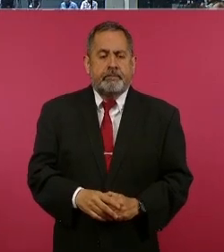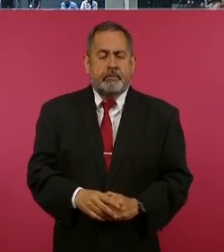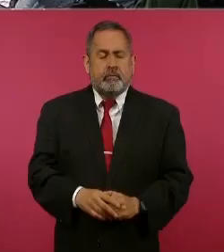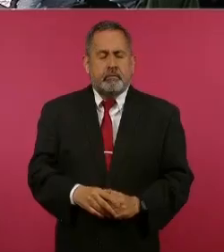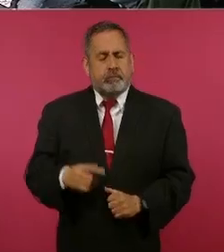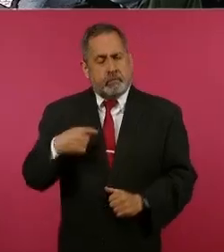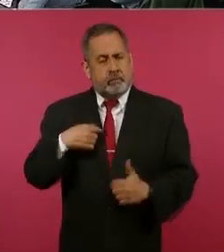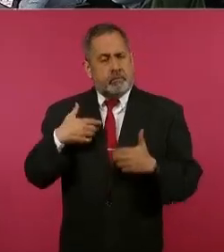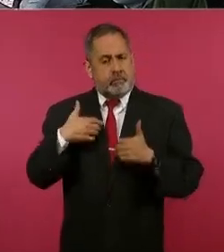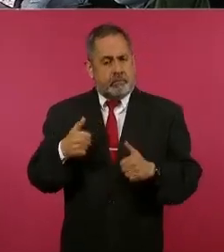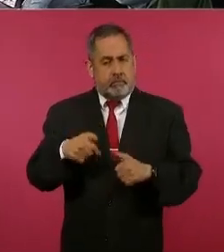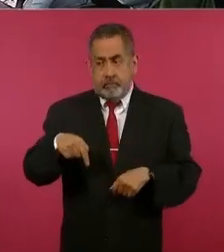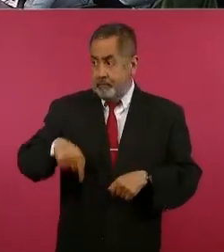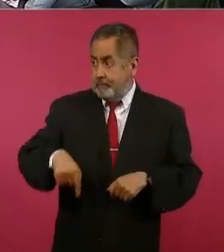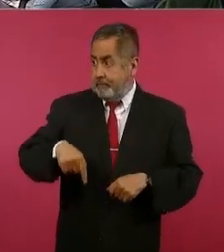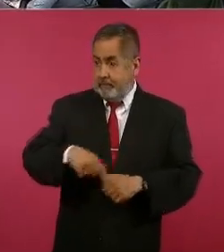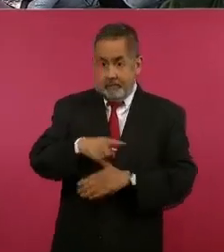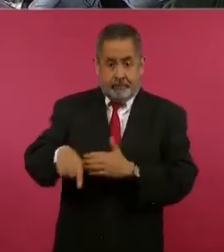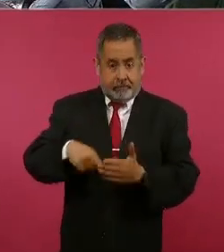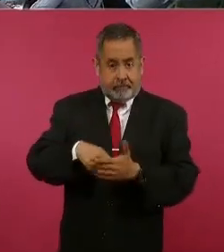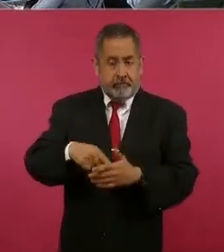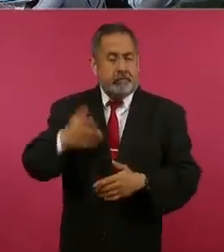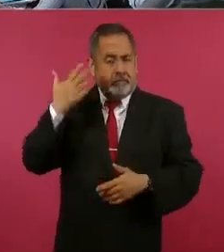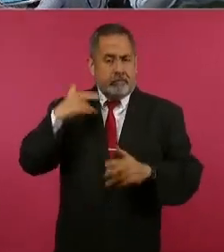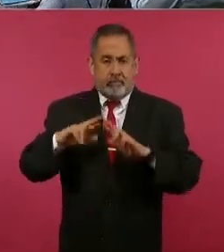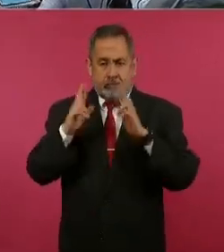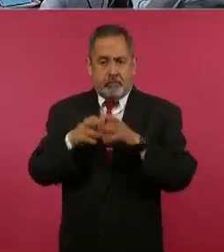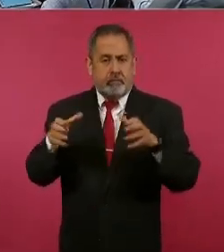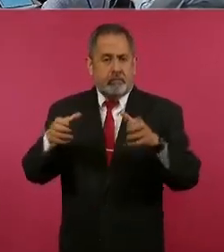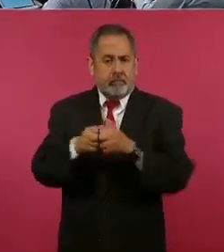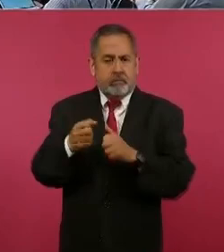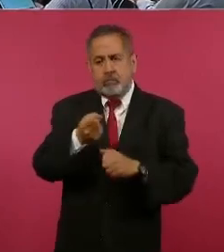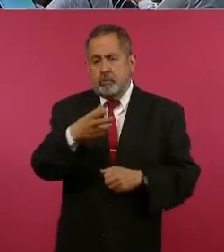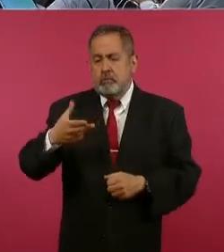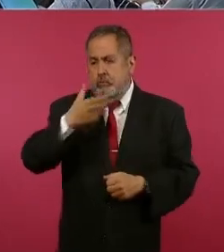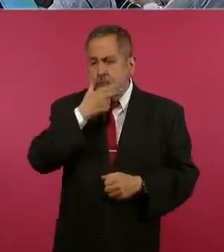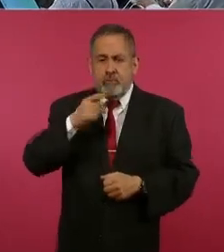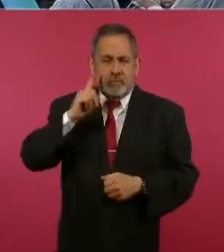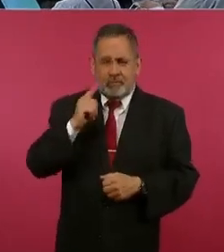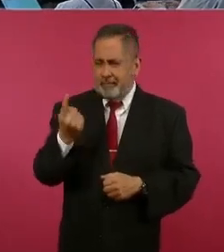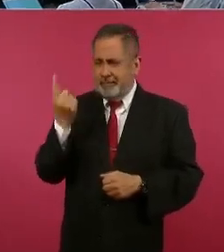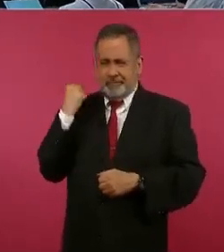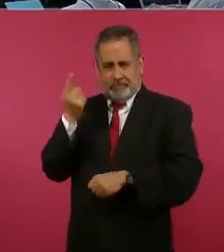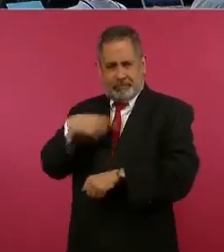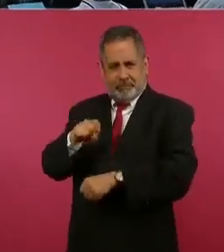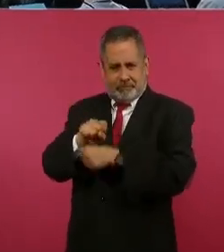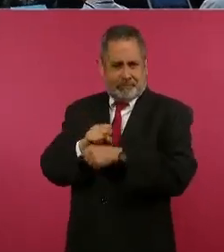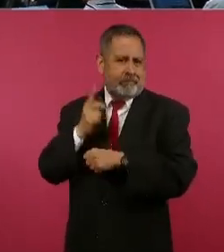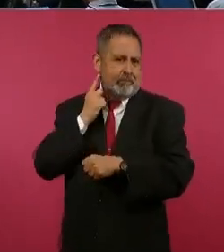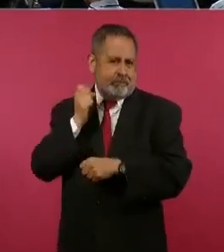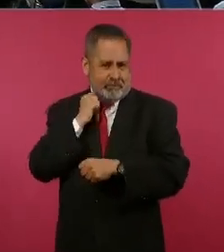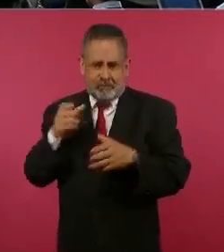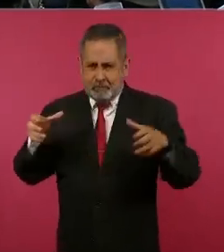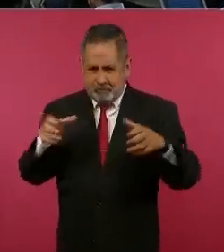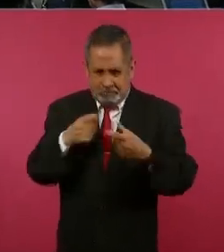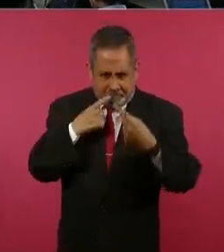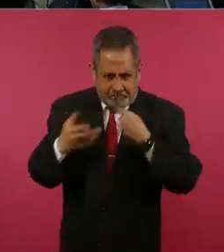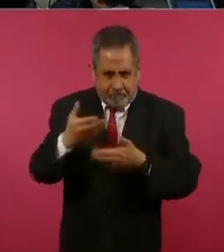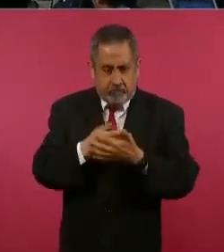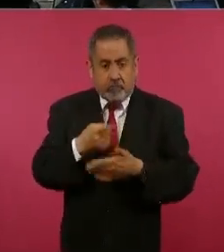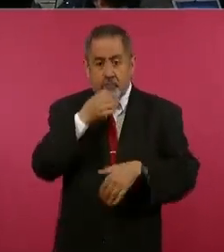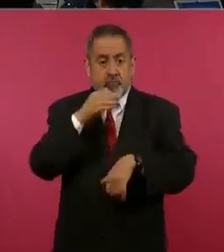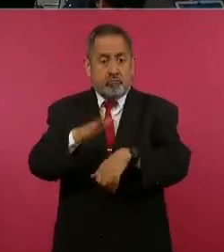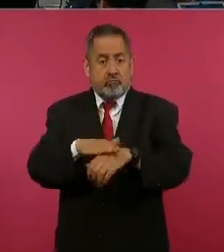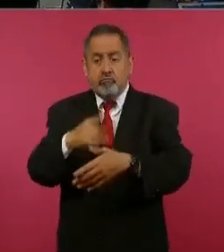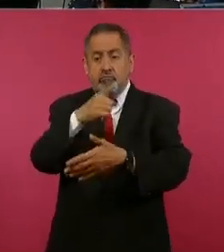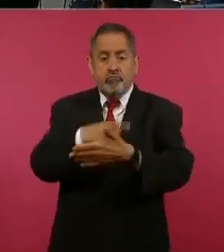tengo entendido que en este mismo salón, cuando se dio la reunión con las y los legisladores hace una semana, usted dio a conocer que iba a